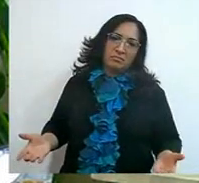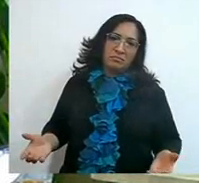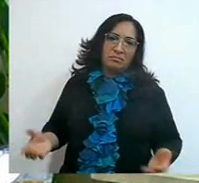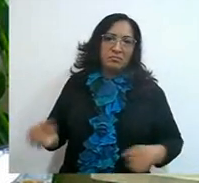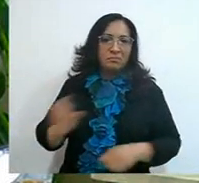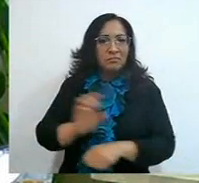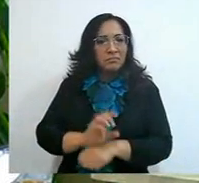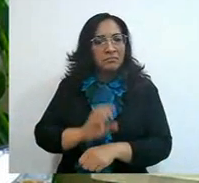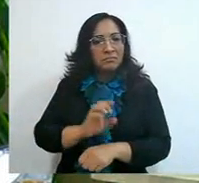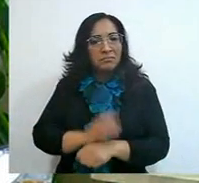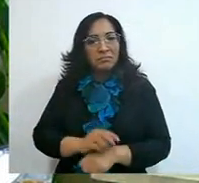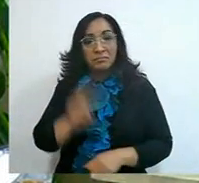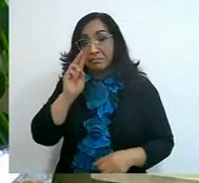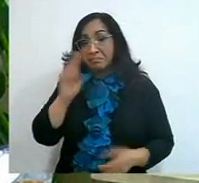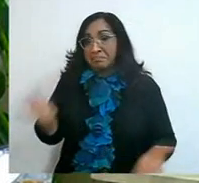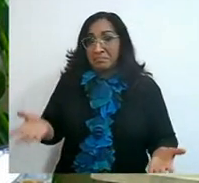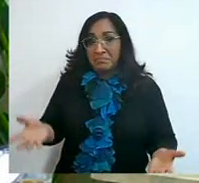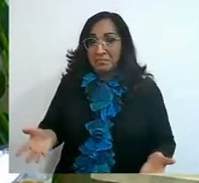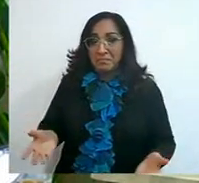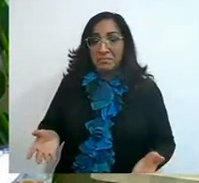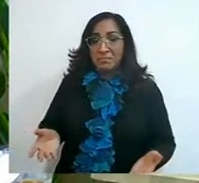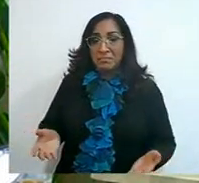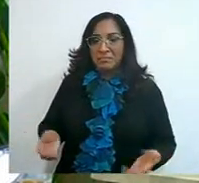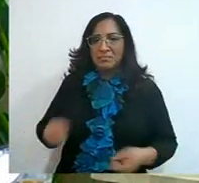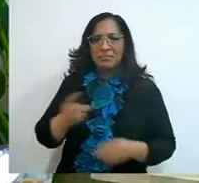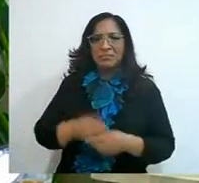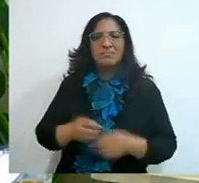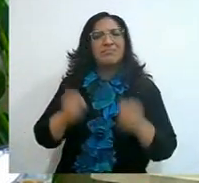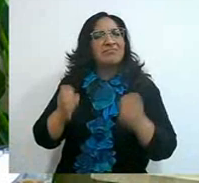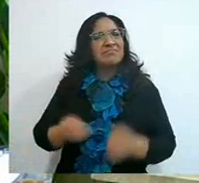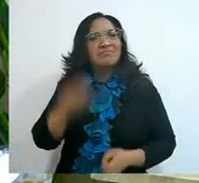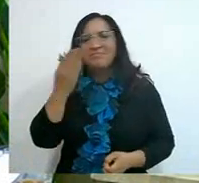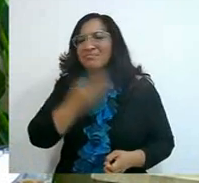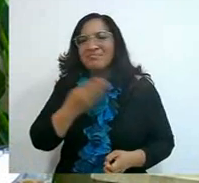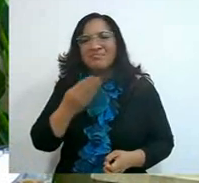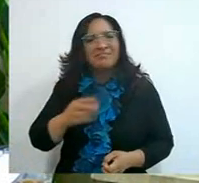Entonces, pues mire nada más, ¿dónde está en la Biblia eso?